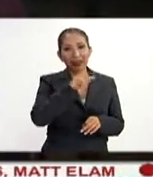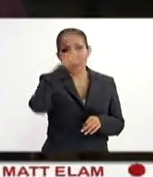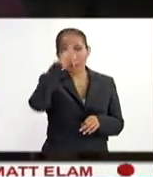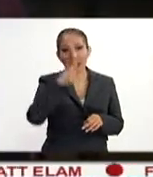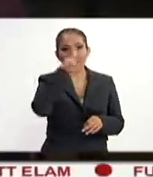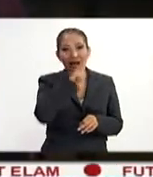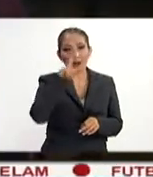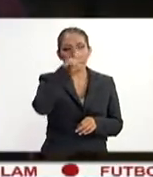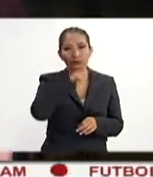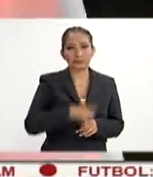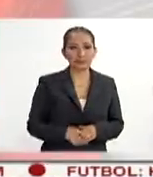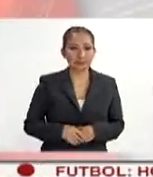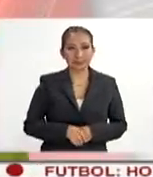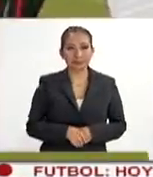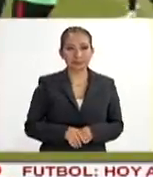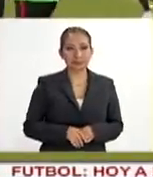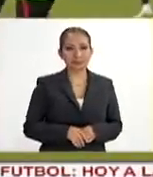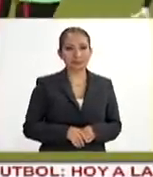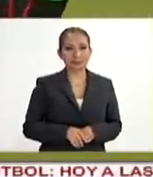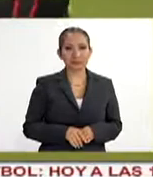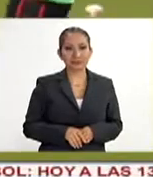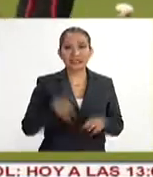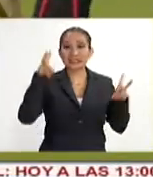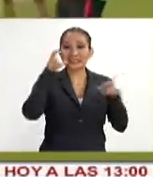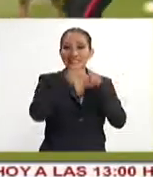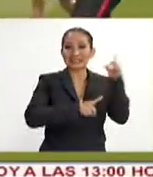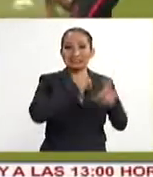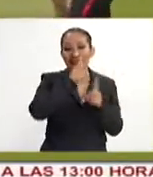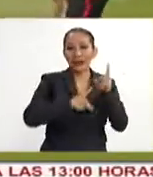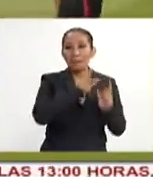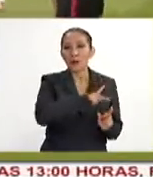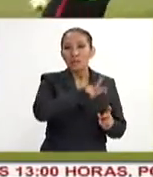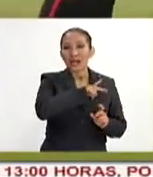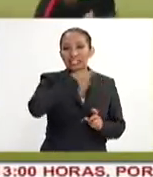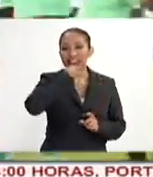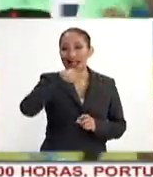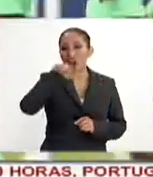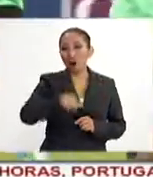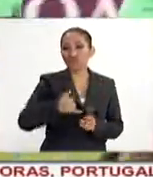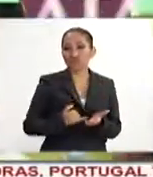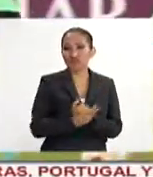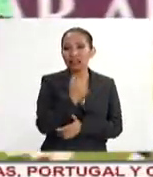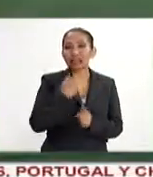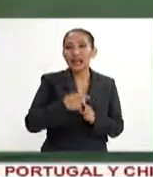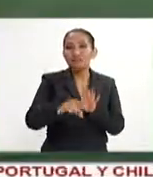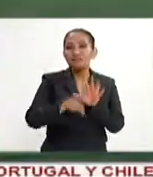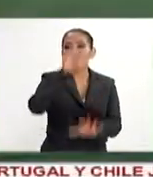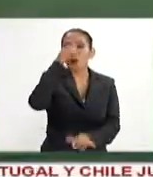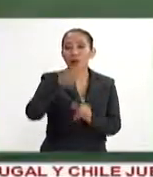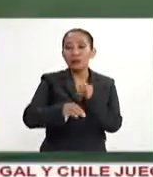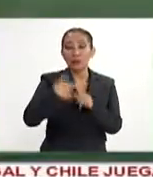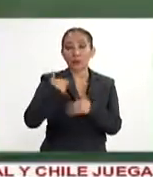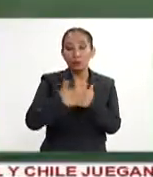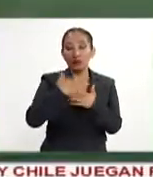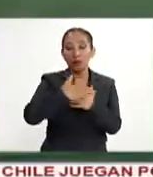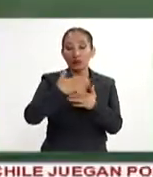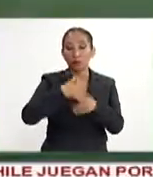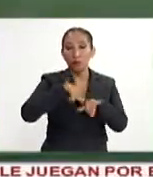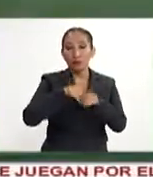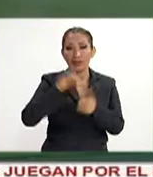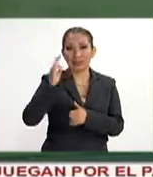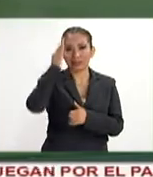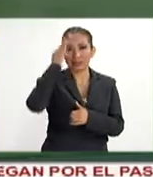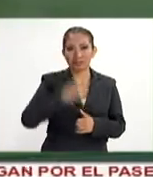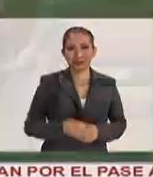de la Lengua. Y en los deportes, Portugal y Chile definen hoy al primer finalista de la Copa